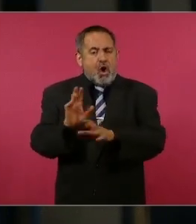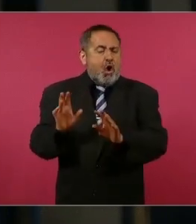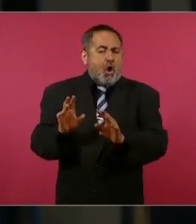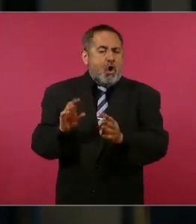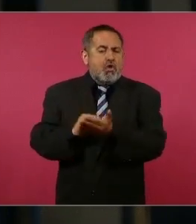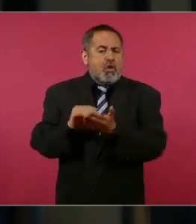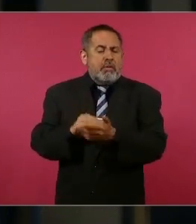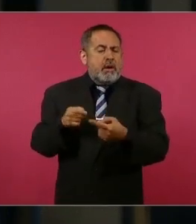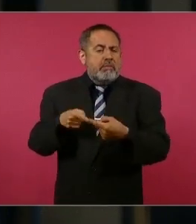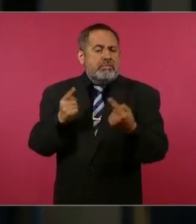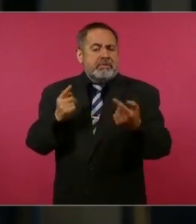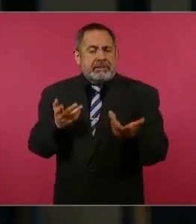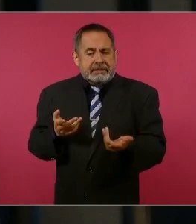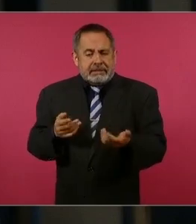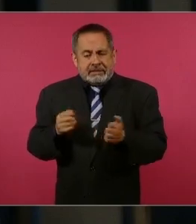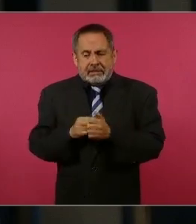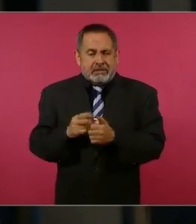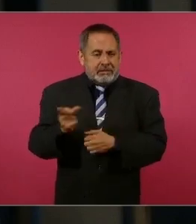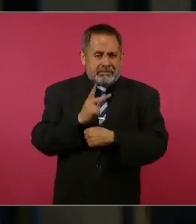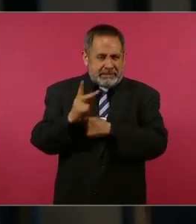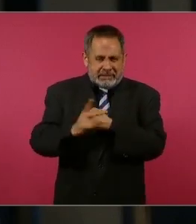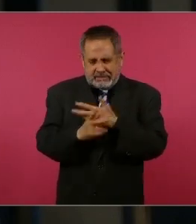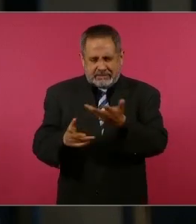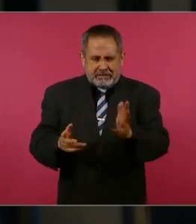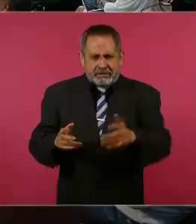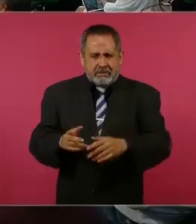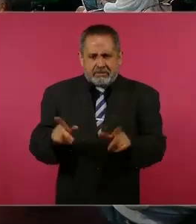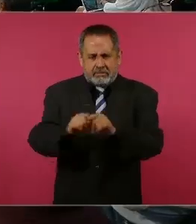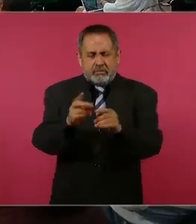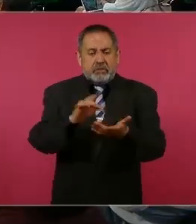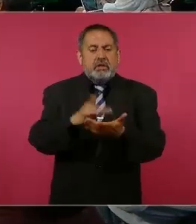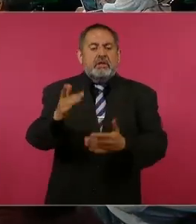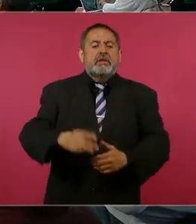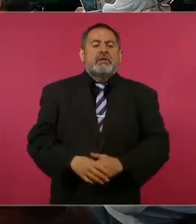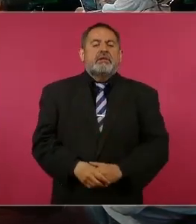este desencuentro entre ambas naciones? Eso sería todo. Muchas gracias.